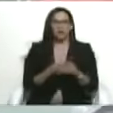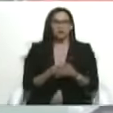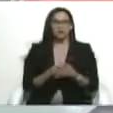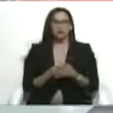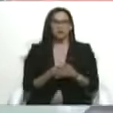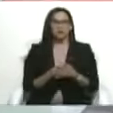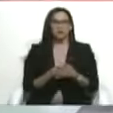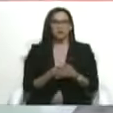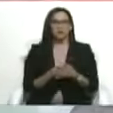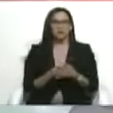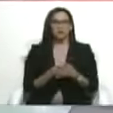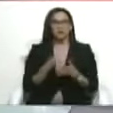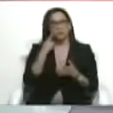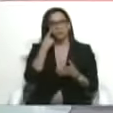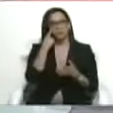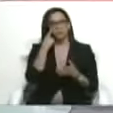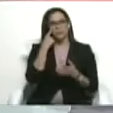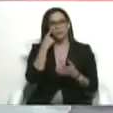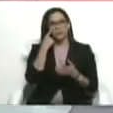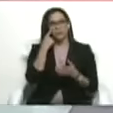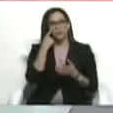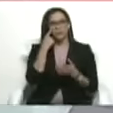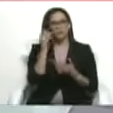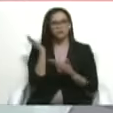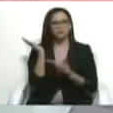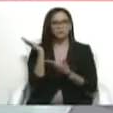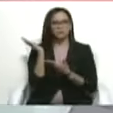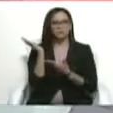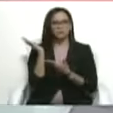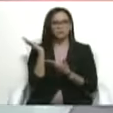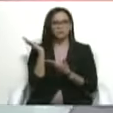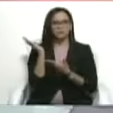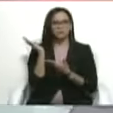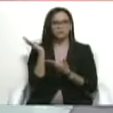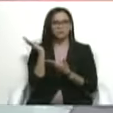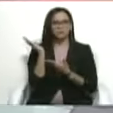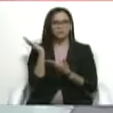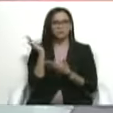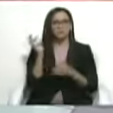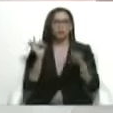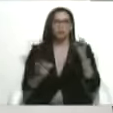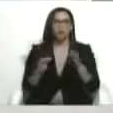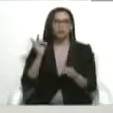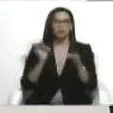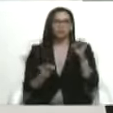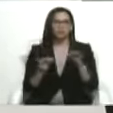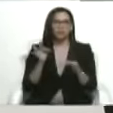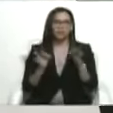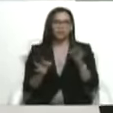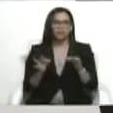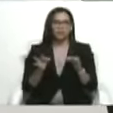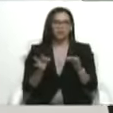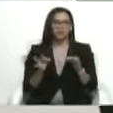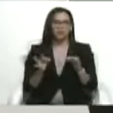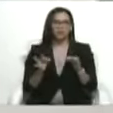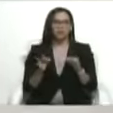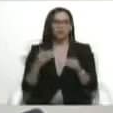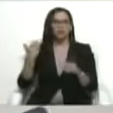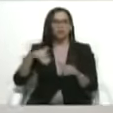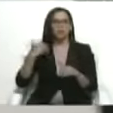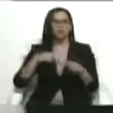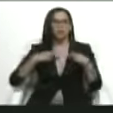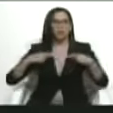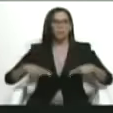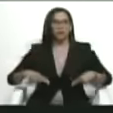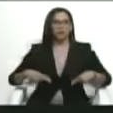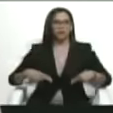quietecito para que la cámara se pueda enfocar con detalle. Ajá, porque es chiquitica la letra. Justicia, por la justicia y los derechos humanos.